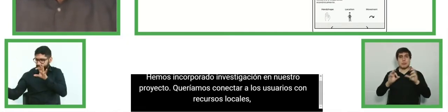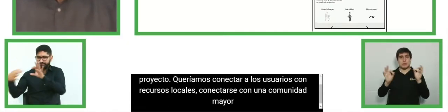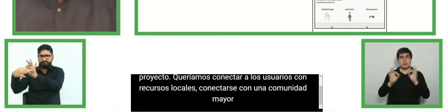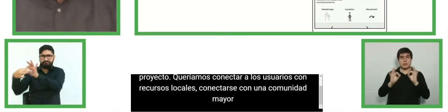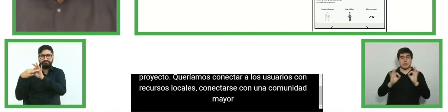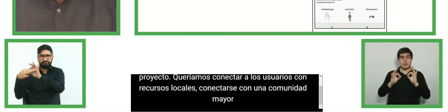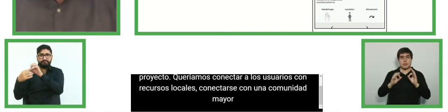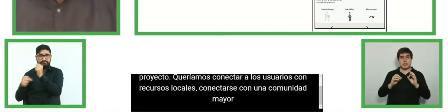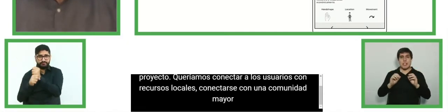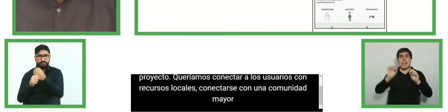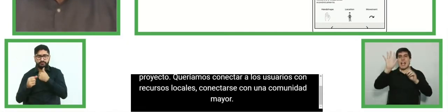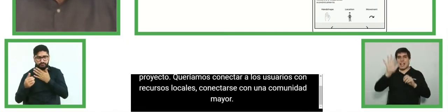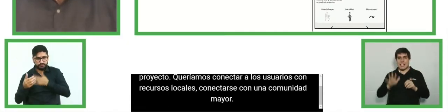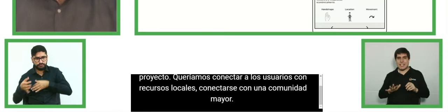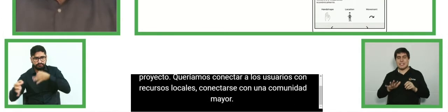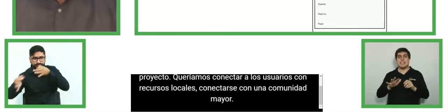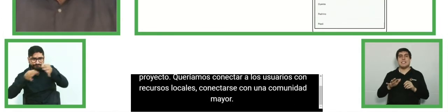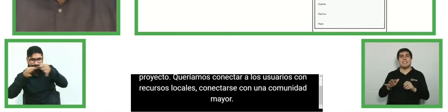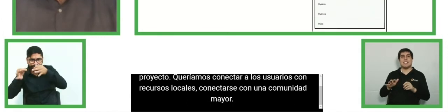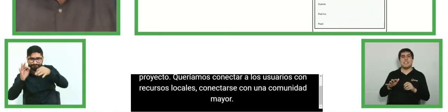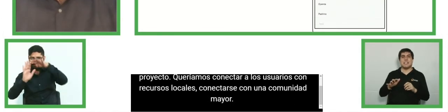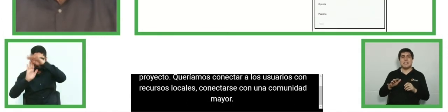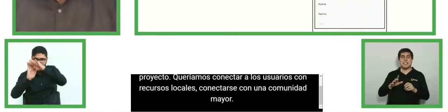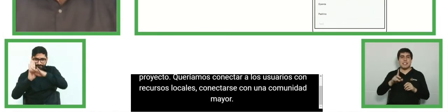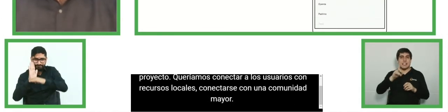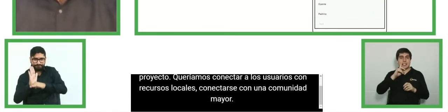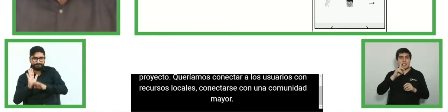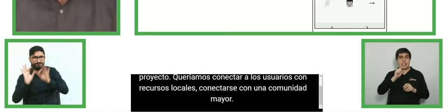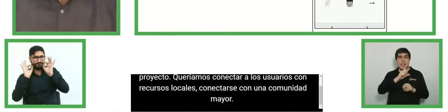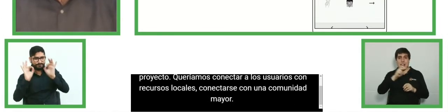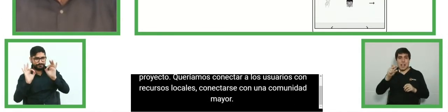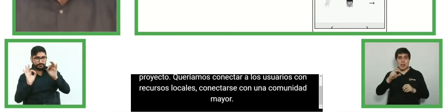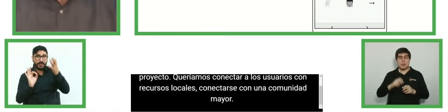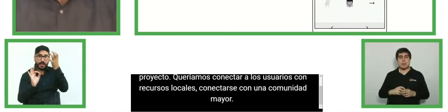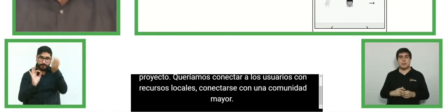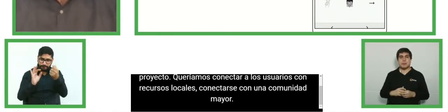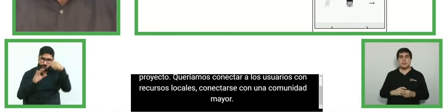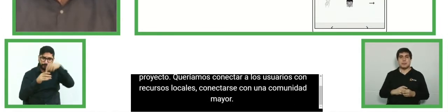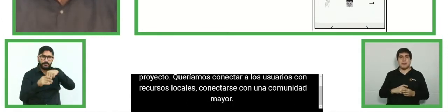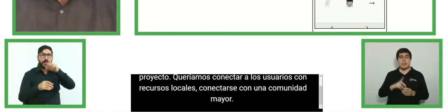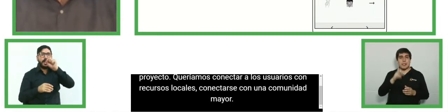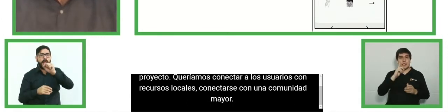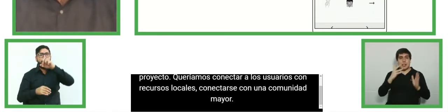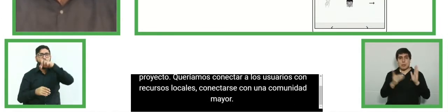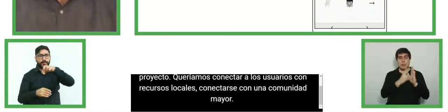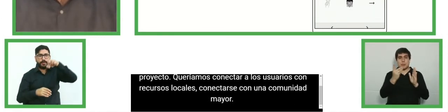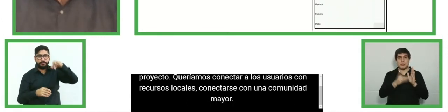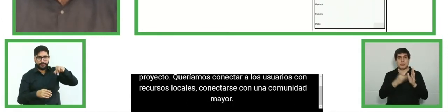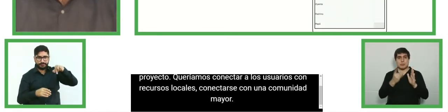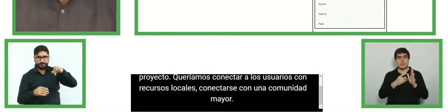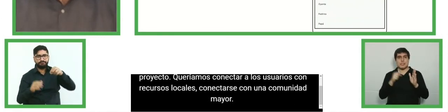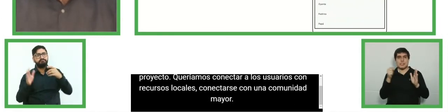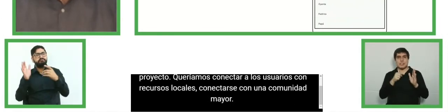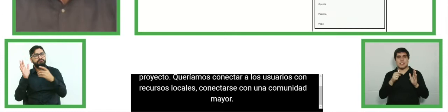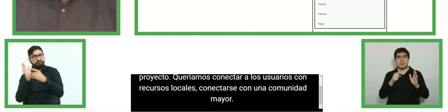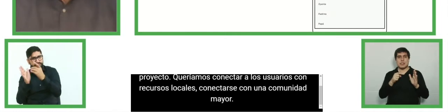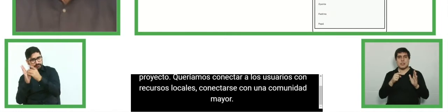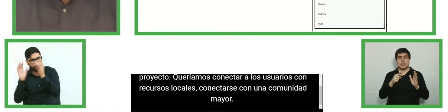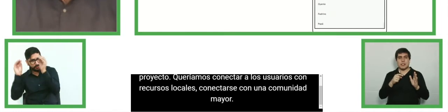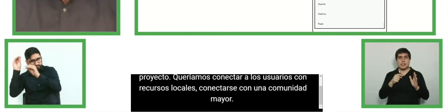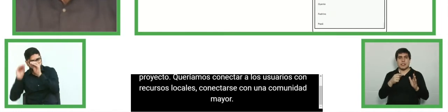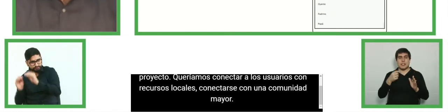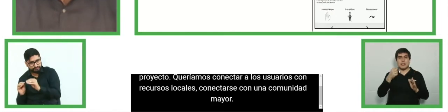par de las características de la aplicación, la app. Tenemos un diccionario que tiene más de